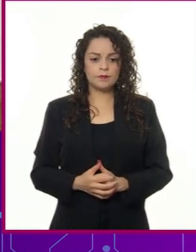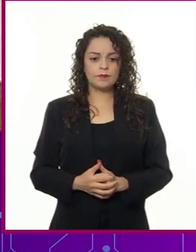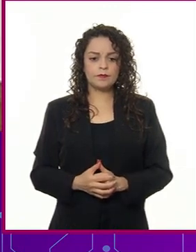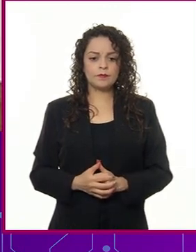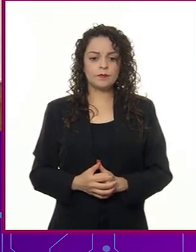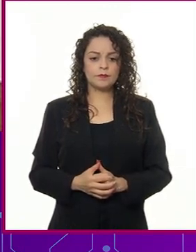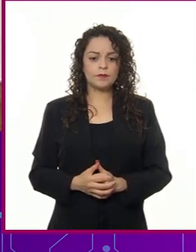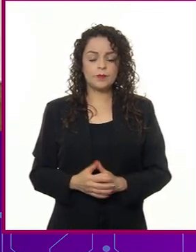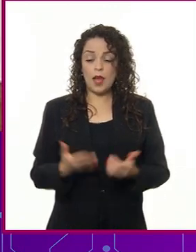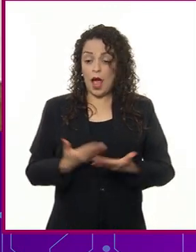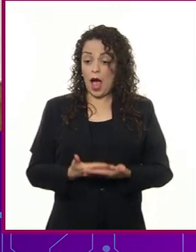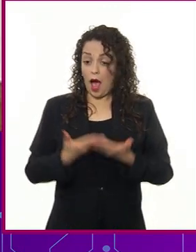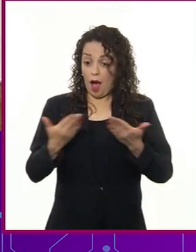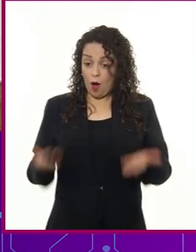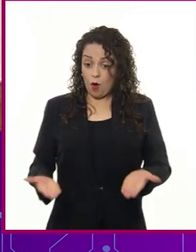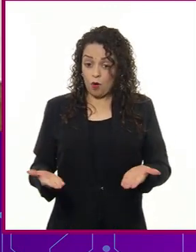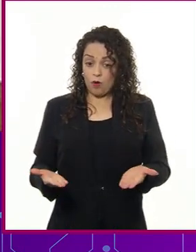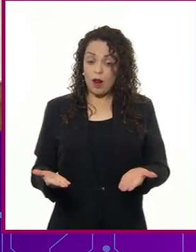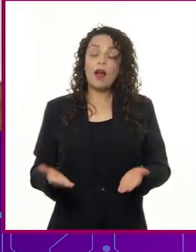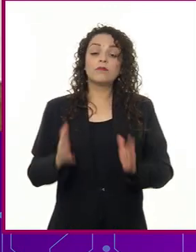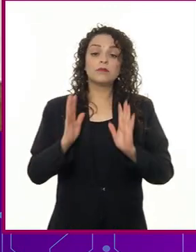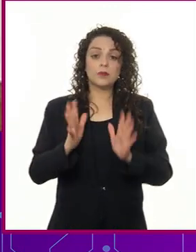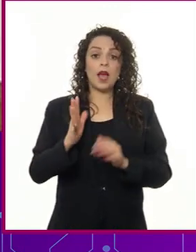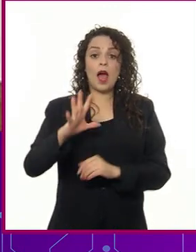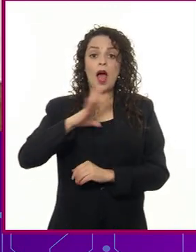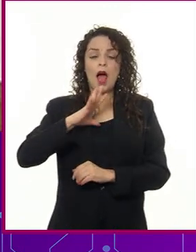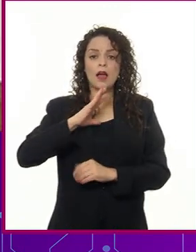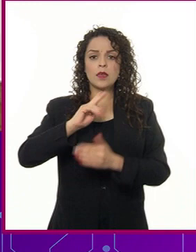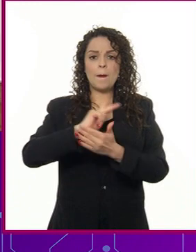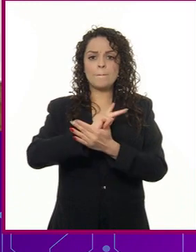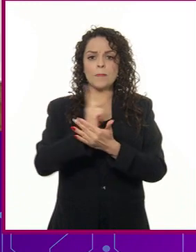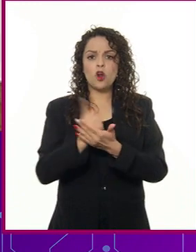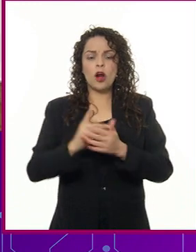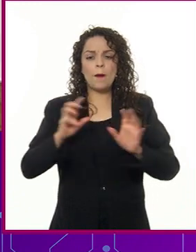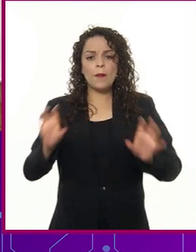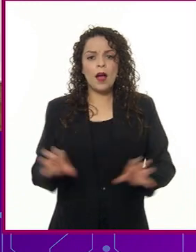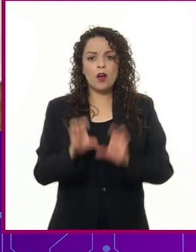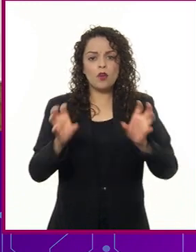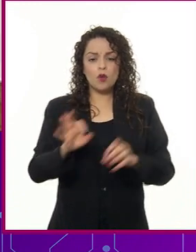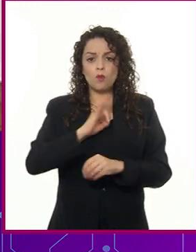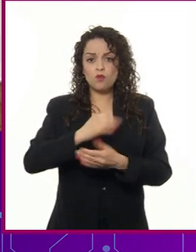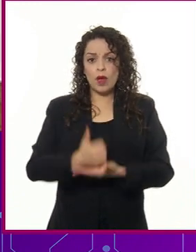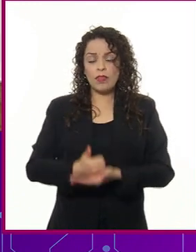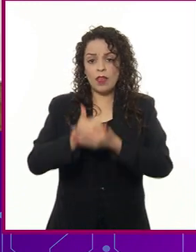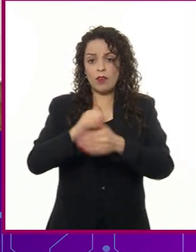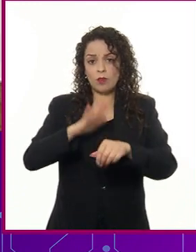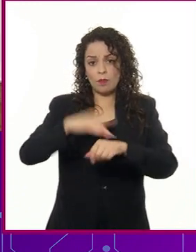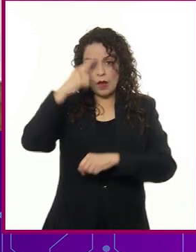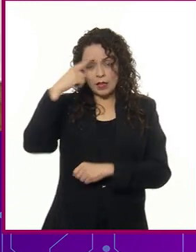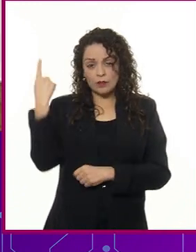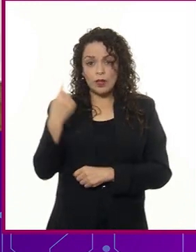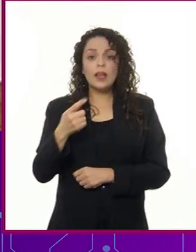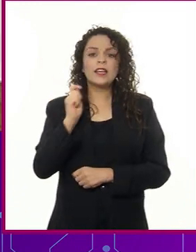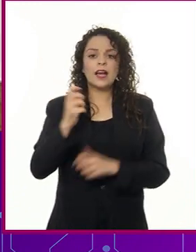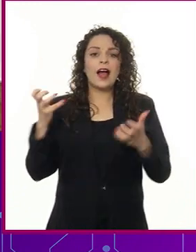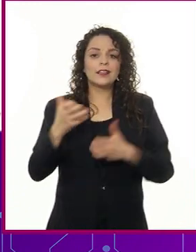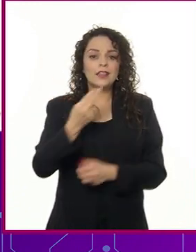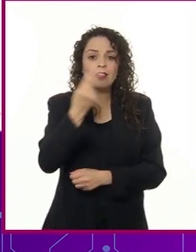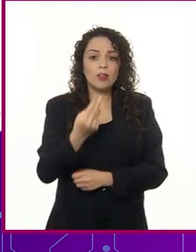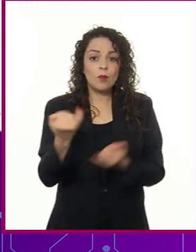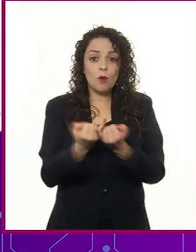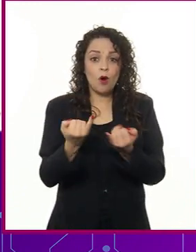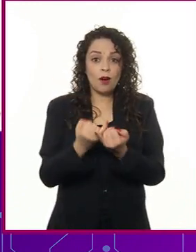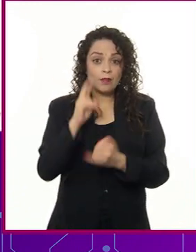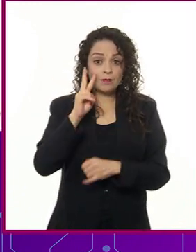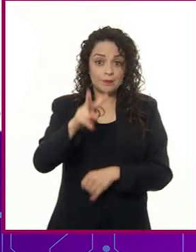Y en la actualidad, ya existen programas para realizar este tipo de dibujos.